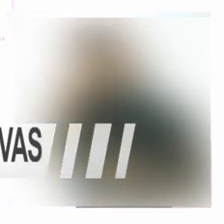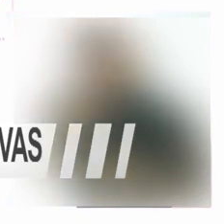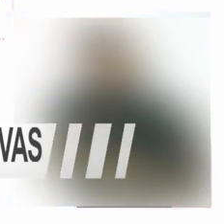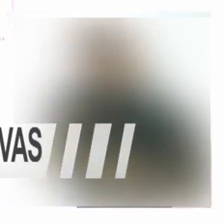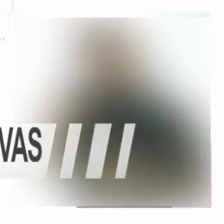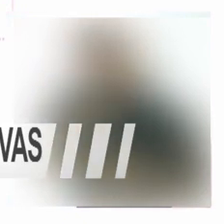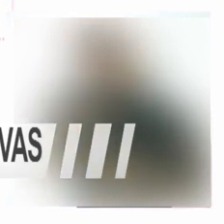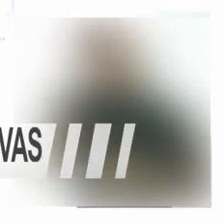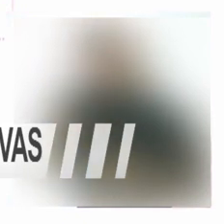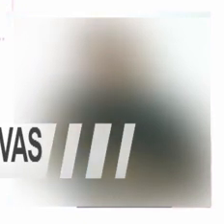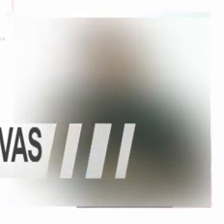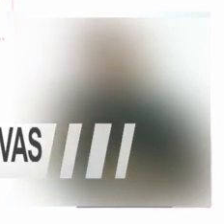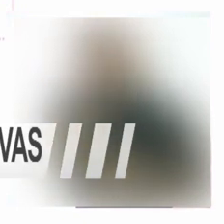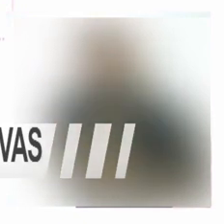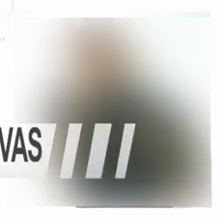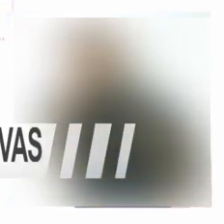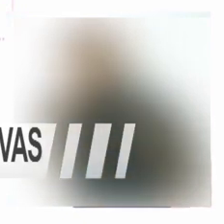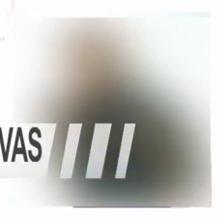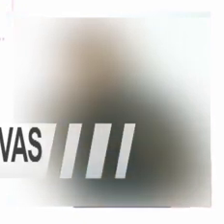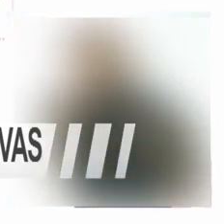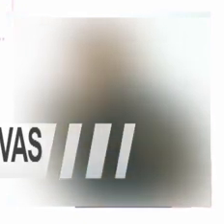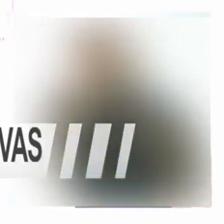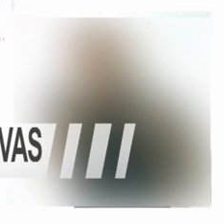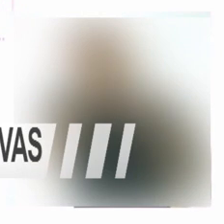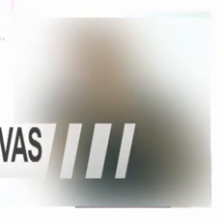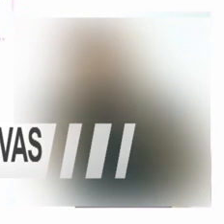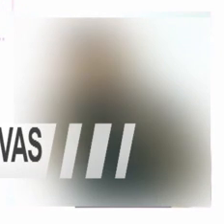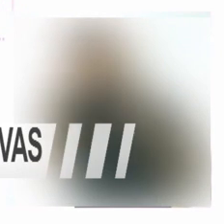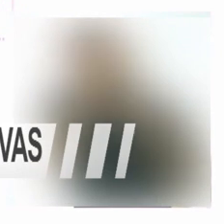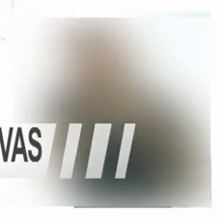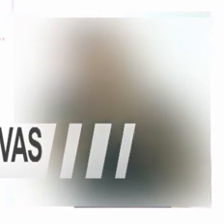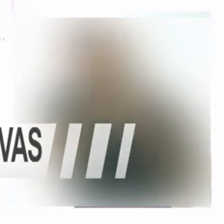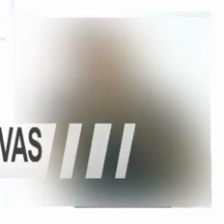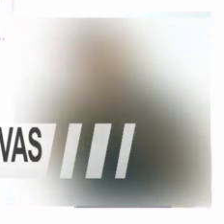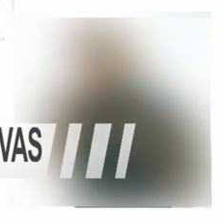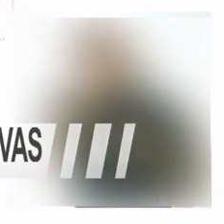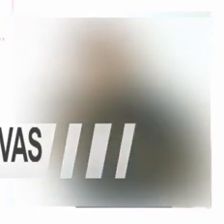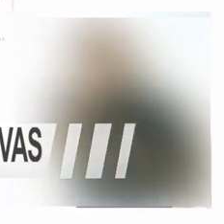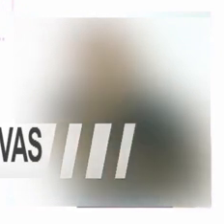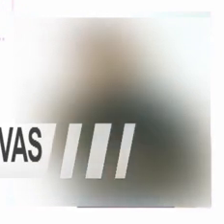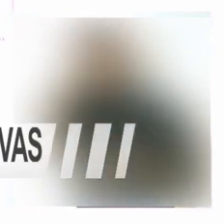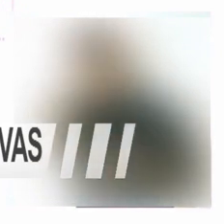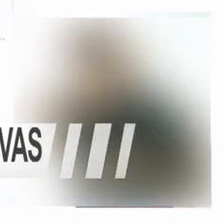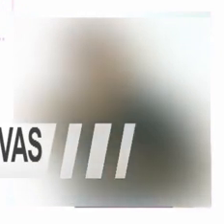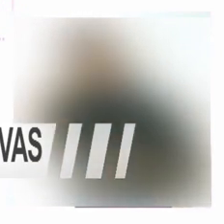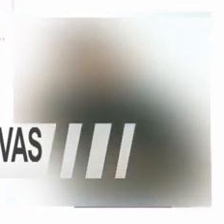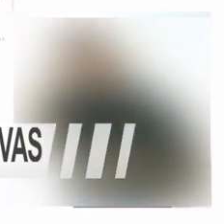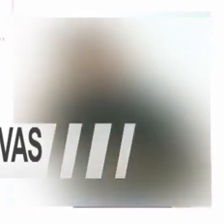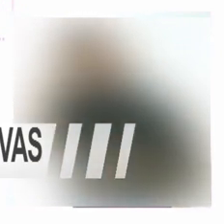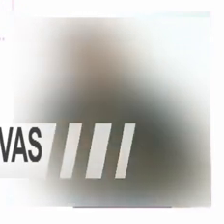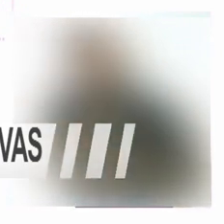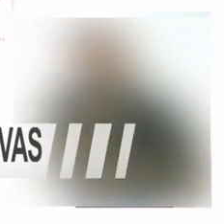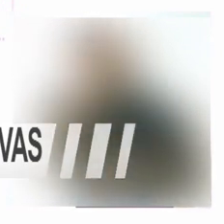nosotros vemos un aumento en la ocupación de las aclaramos que este 67 8% que estamos viendo en la